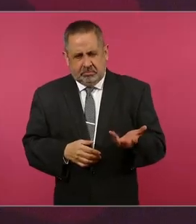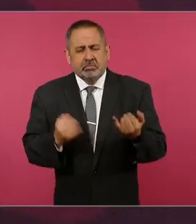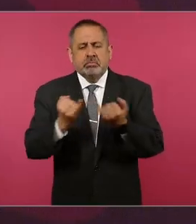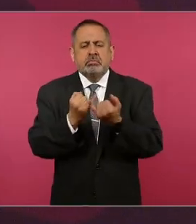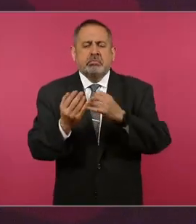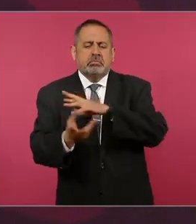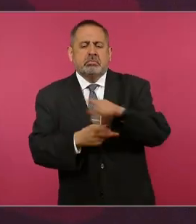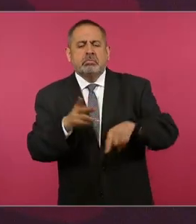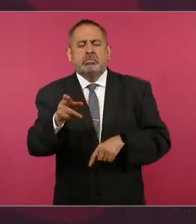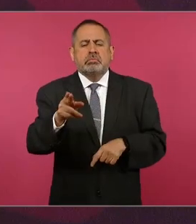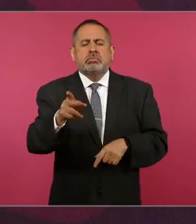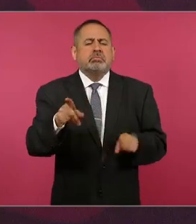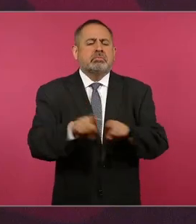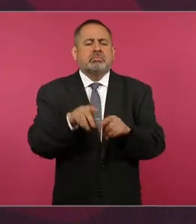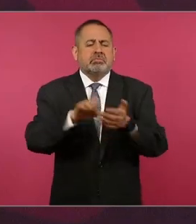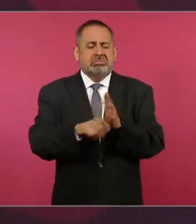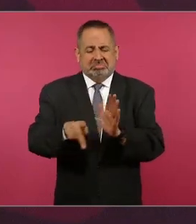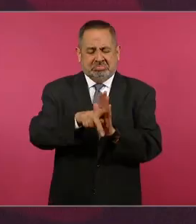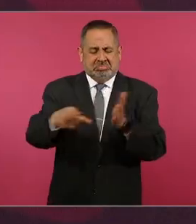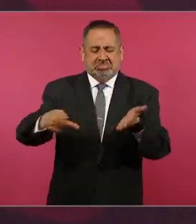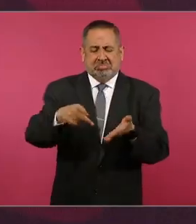les dijeran que el periodismo